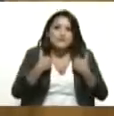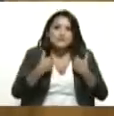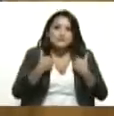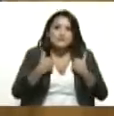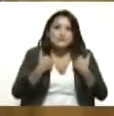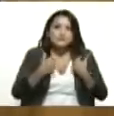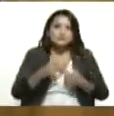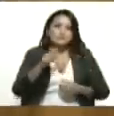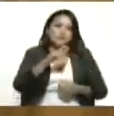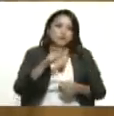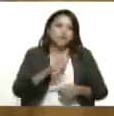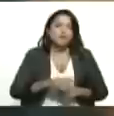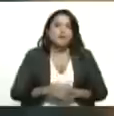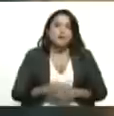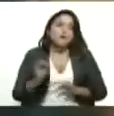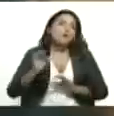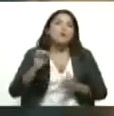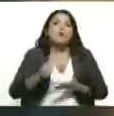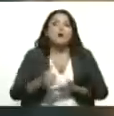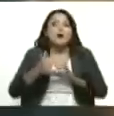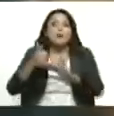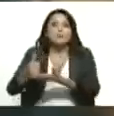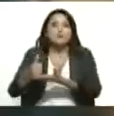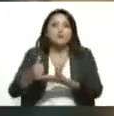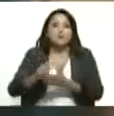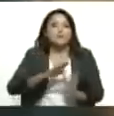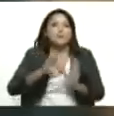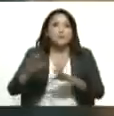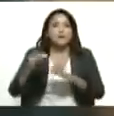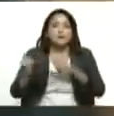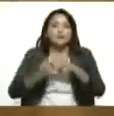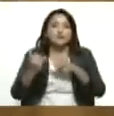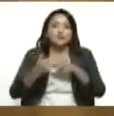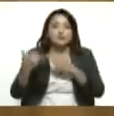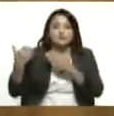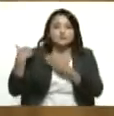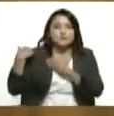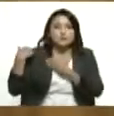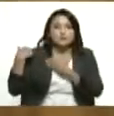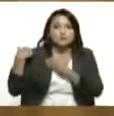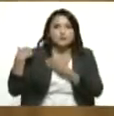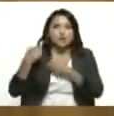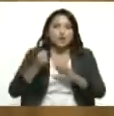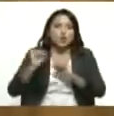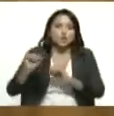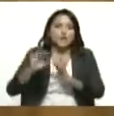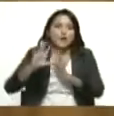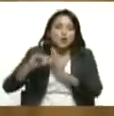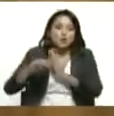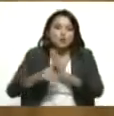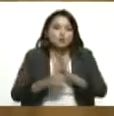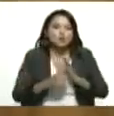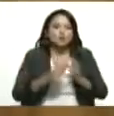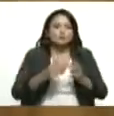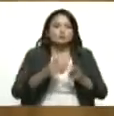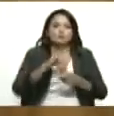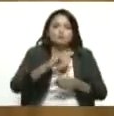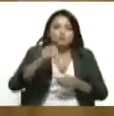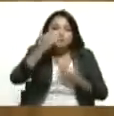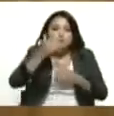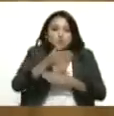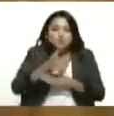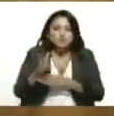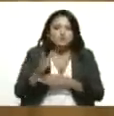ilícitas, apoyar el fortalecimiento de las instituciones encargadas del combate a la corrupción, la delincuencia organizada, el financiamiento al